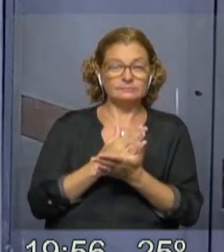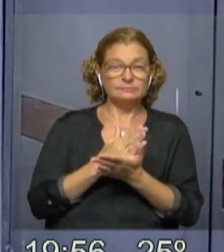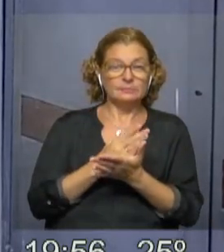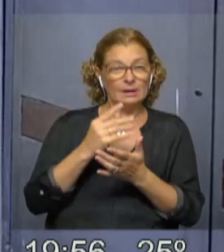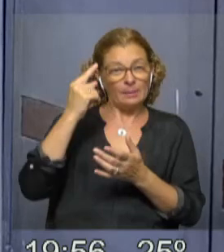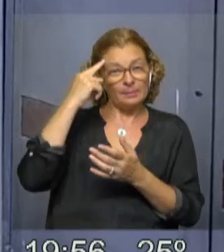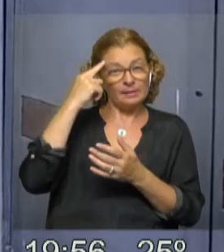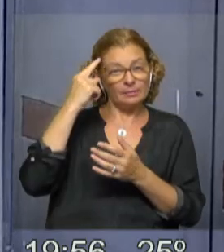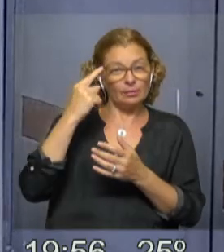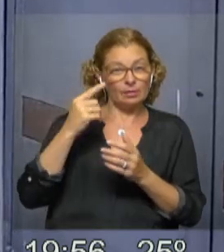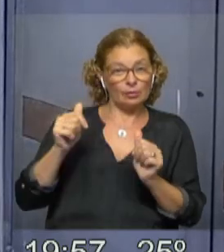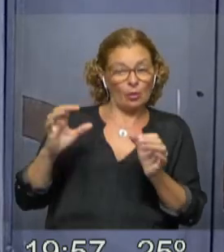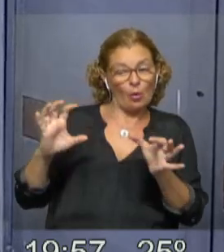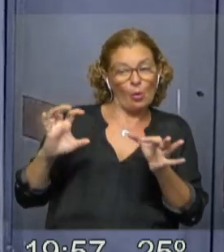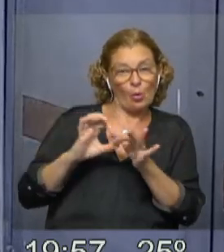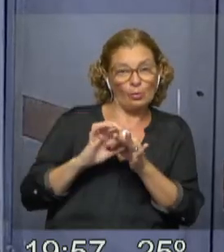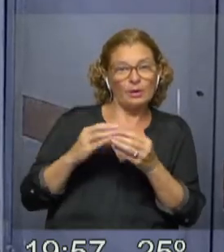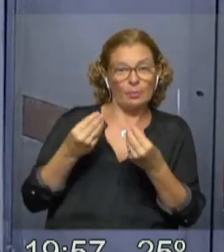Creo que eso nos une bastante, pero porque